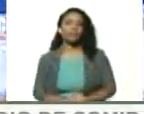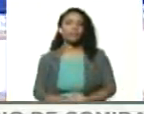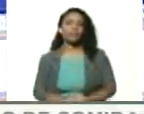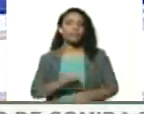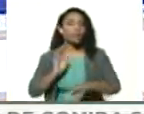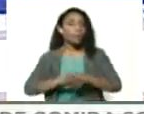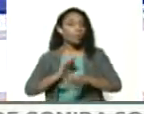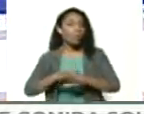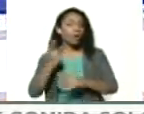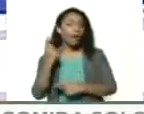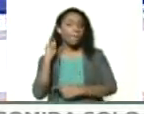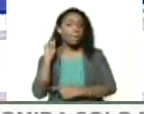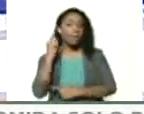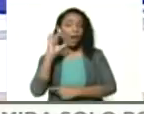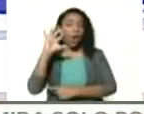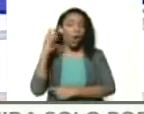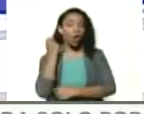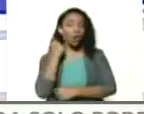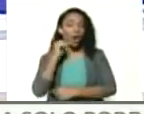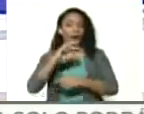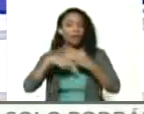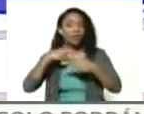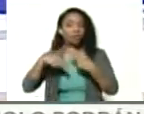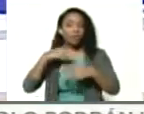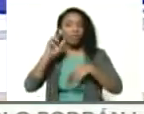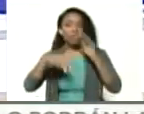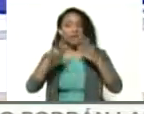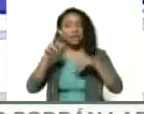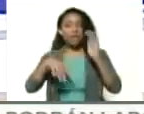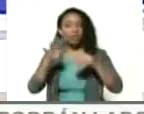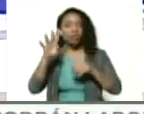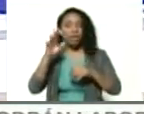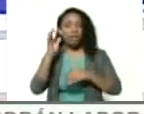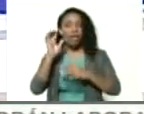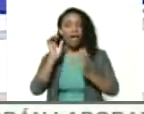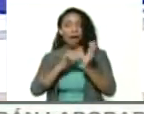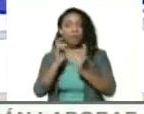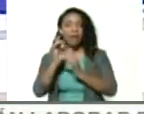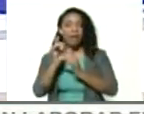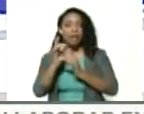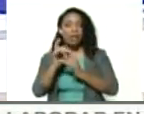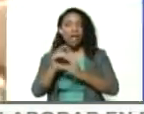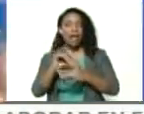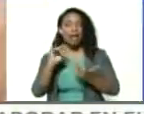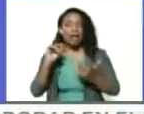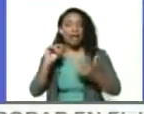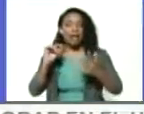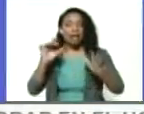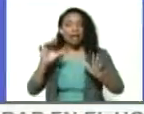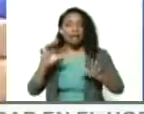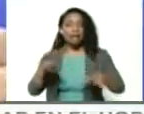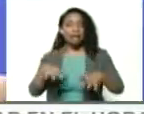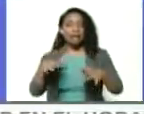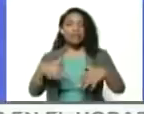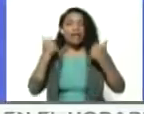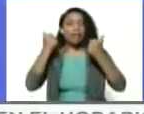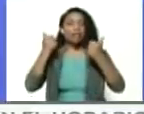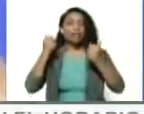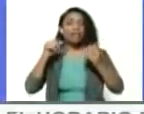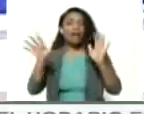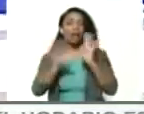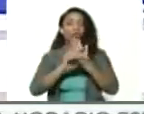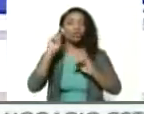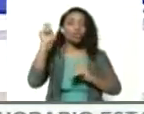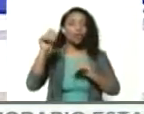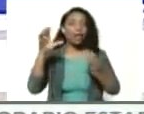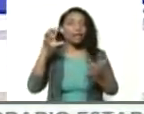Porque el primer logro de la revolución del 13 y 14 de abril fue el rescate de la Constitución, del Estado de Derecho, del Estado